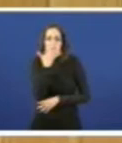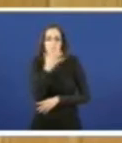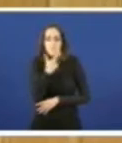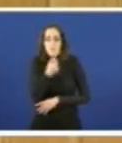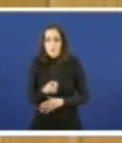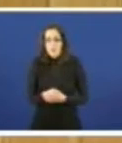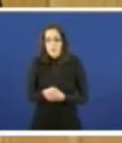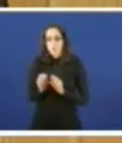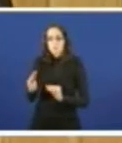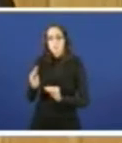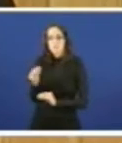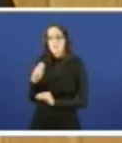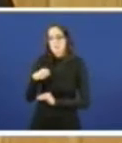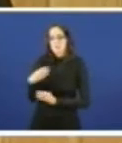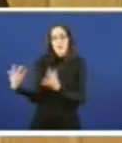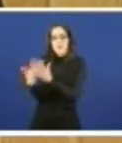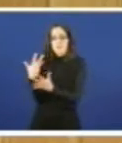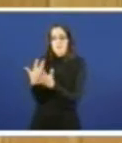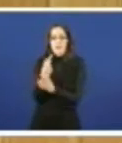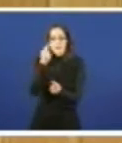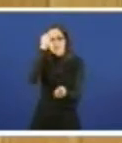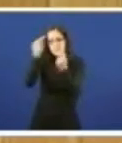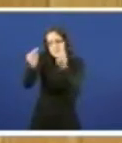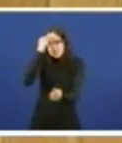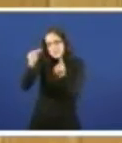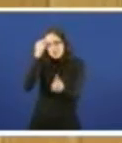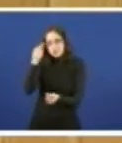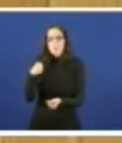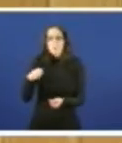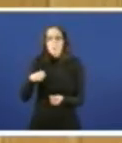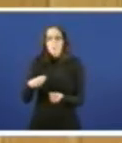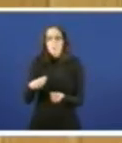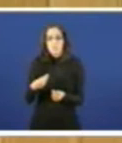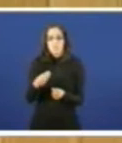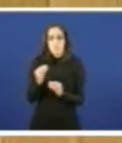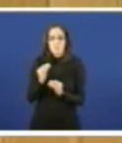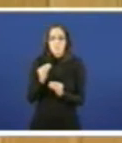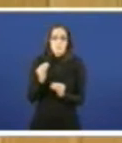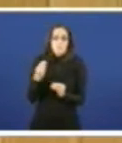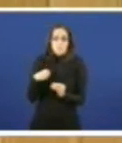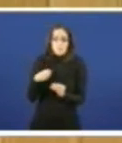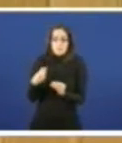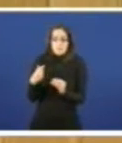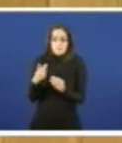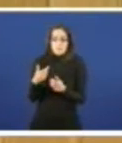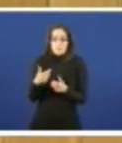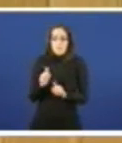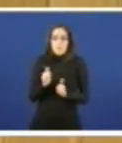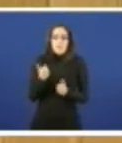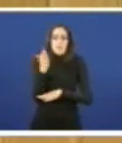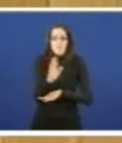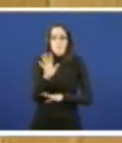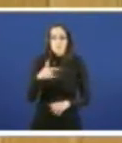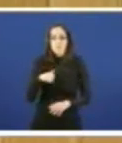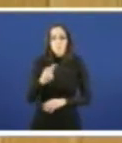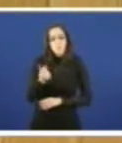Vostede acábanos de explicar detalladamente a letra da súa iniciativa, pero eu teño a